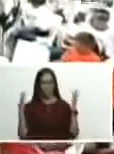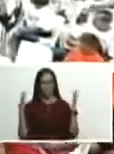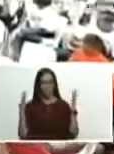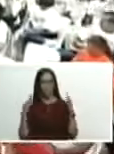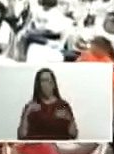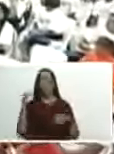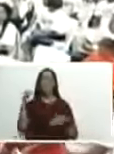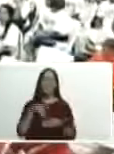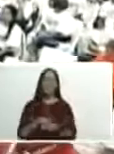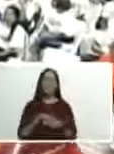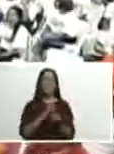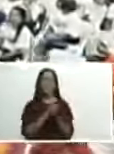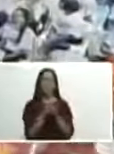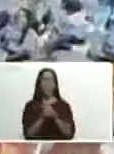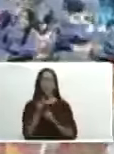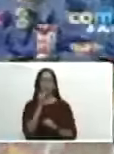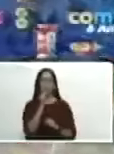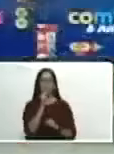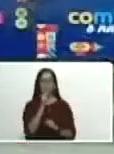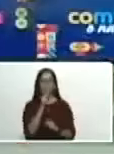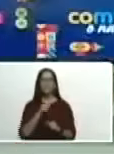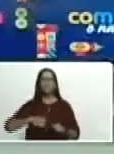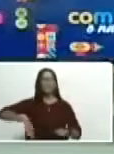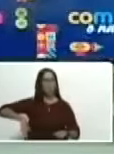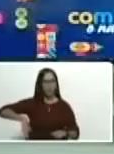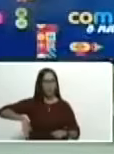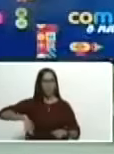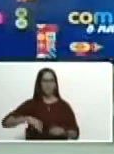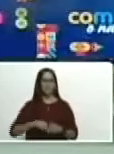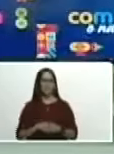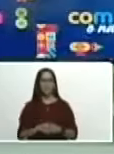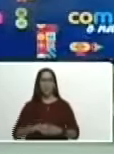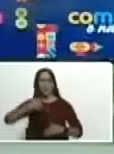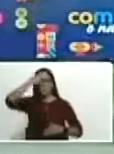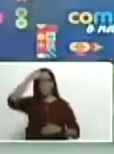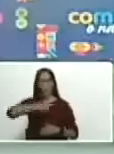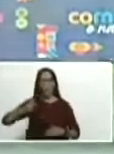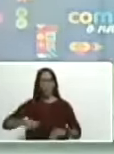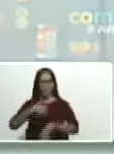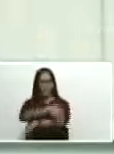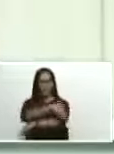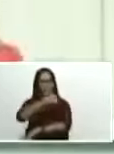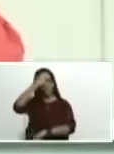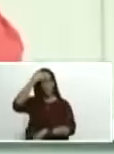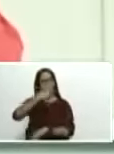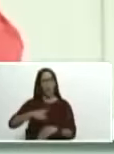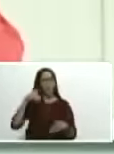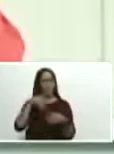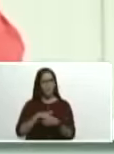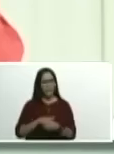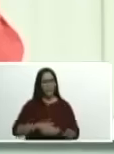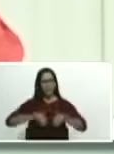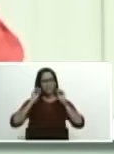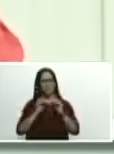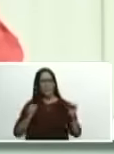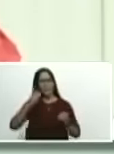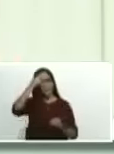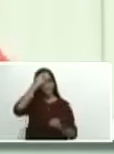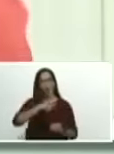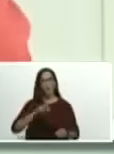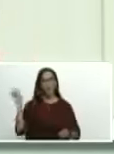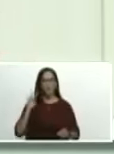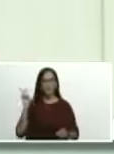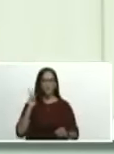Elecciones del referéndum consultivo de la Guayana Esequibo. Pueblo a la calle, pueblo a votar. Llamo al pueblo de